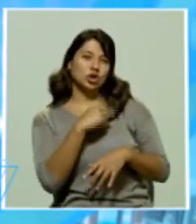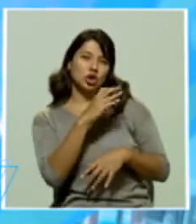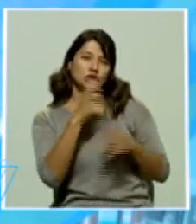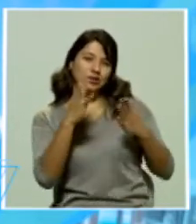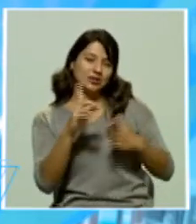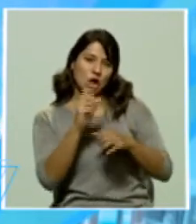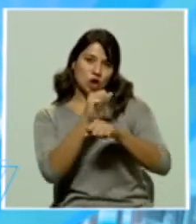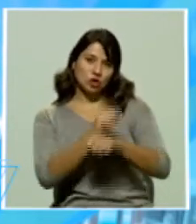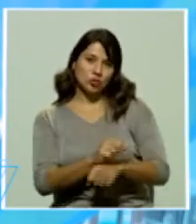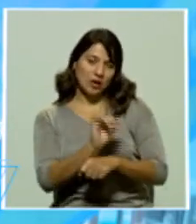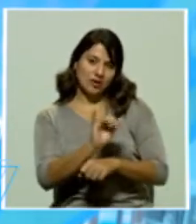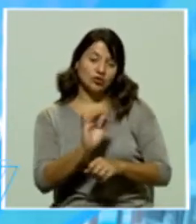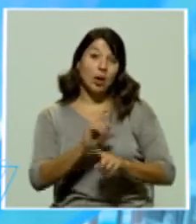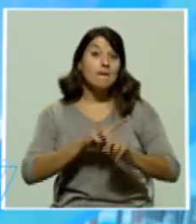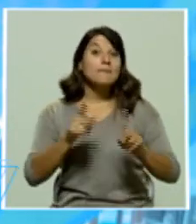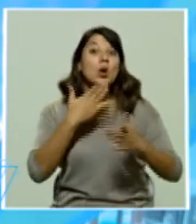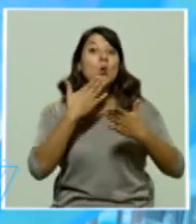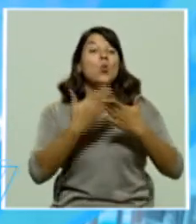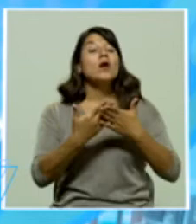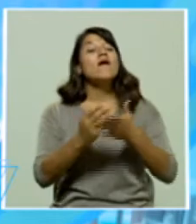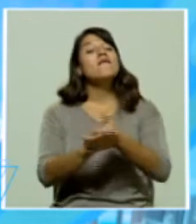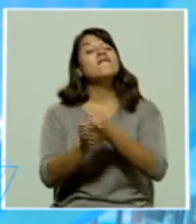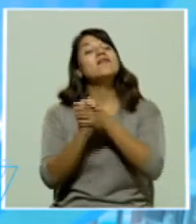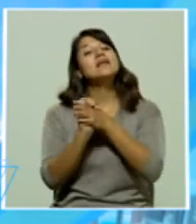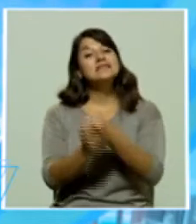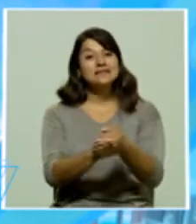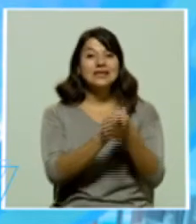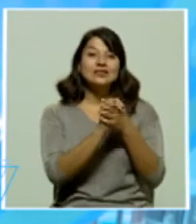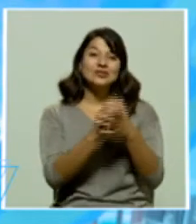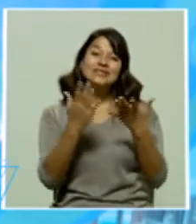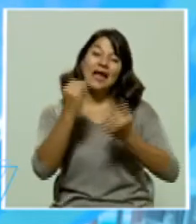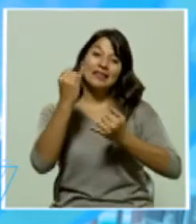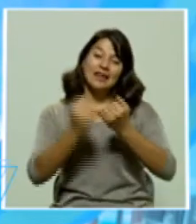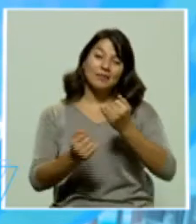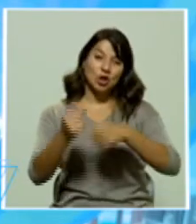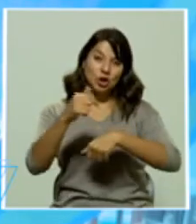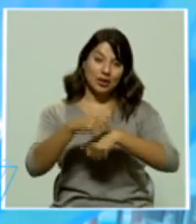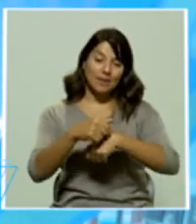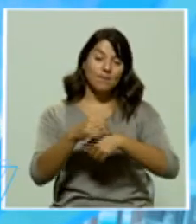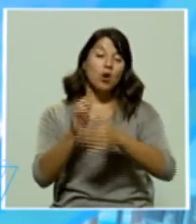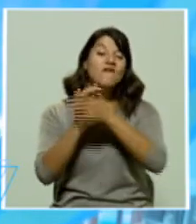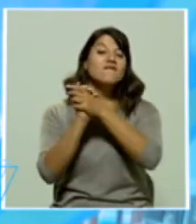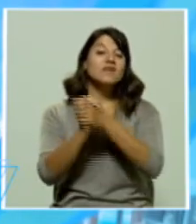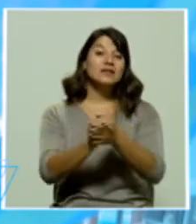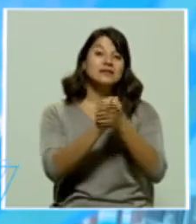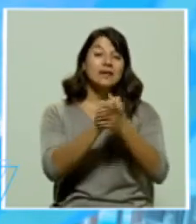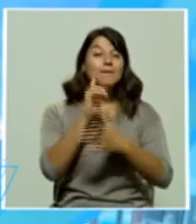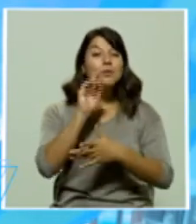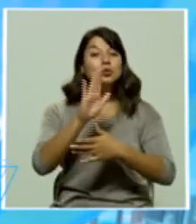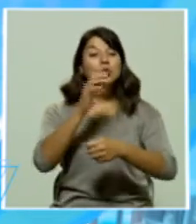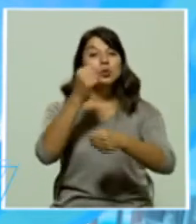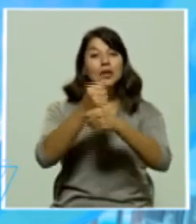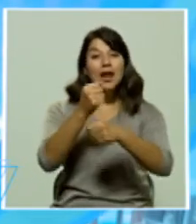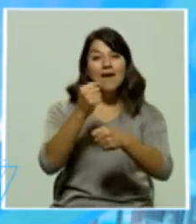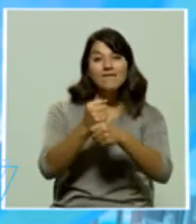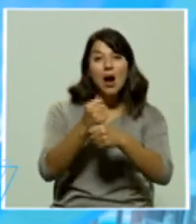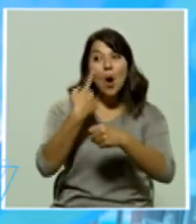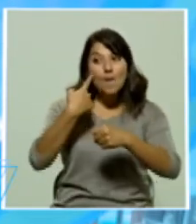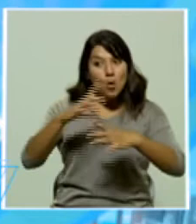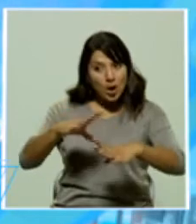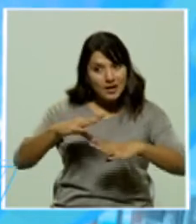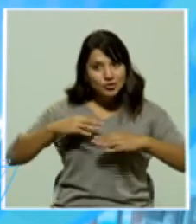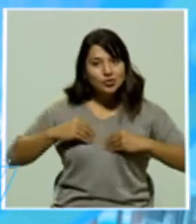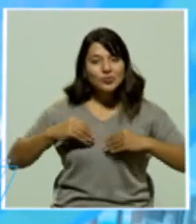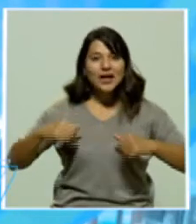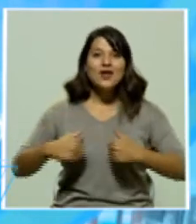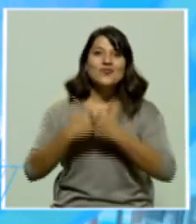bueno, enhorabuena, se nos acabó el tiempo, pero enhorabuena por el trabajo, por lanzarse a esta